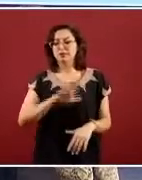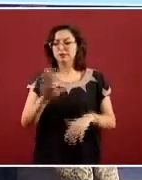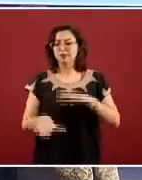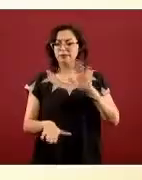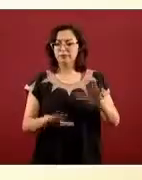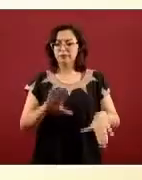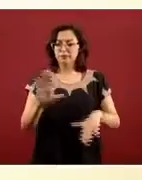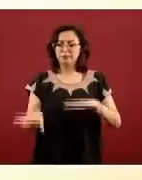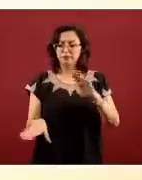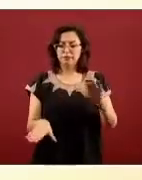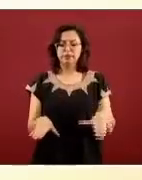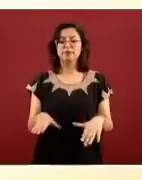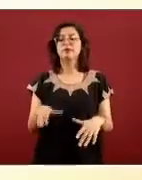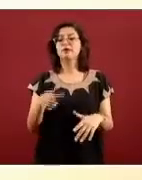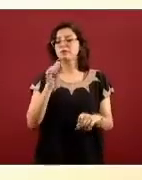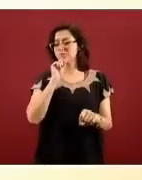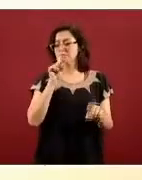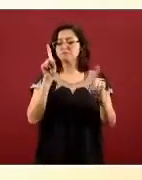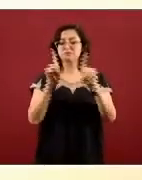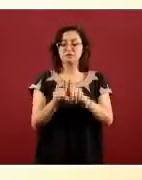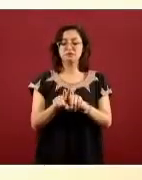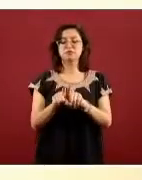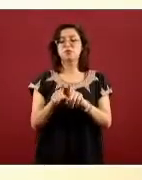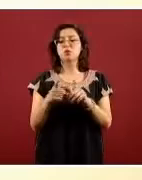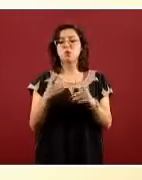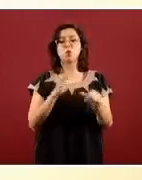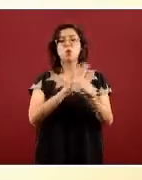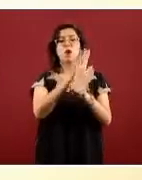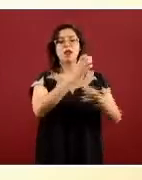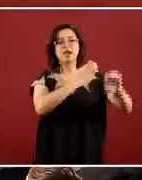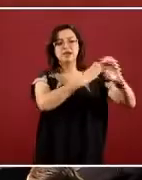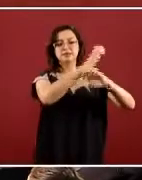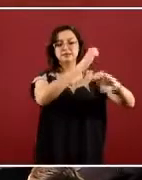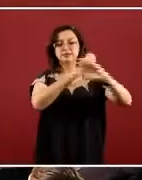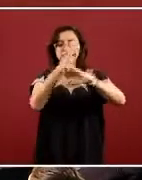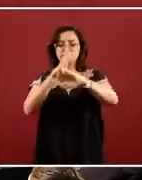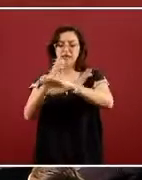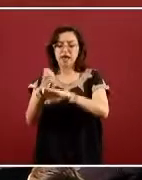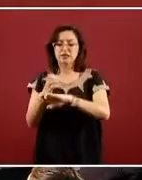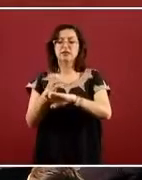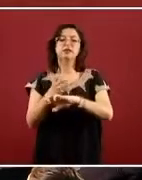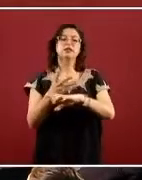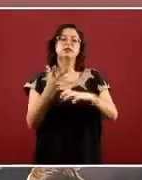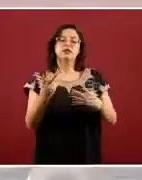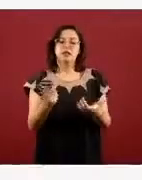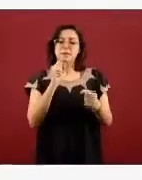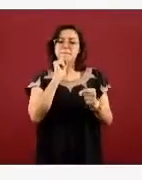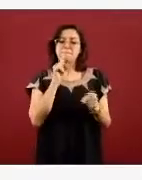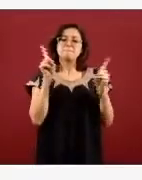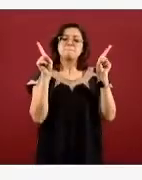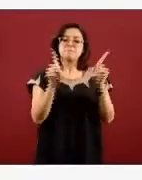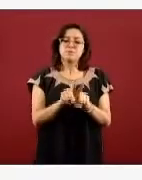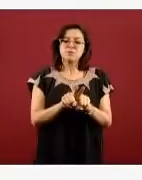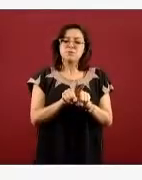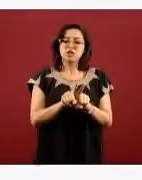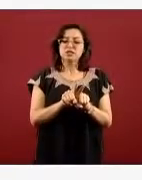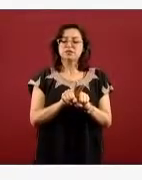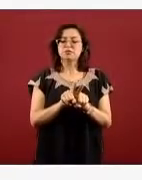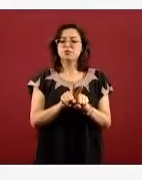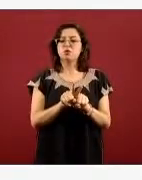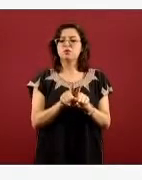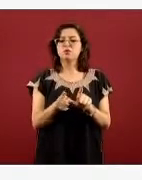también por el estado en la cual ocurrieron, igualmente concentradas por cada una de las